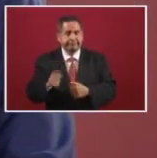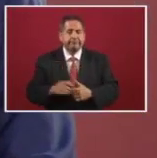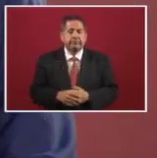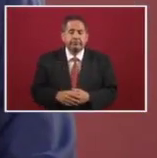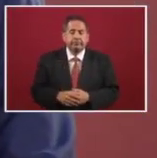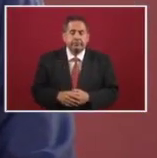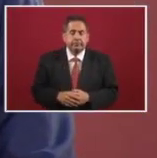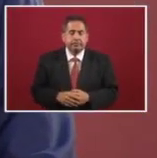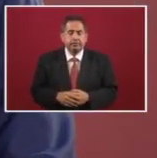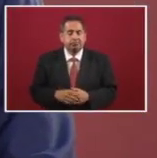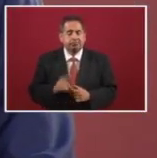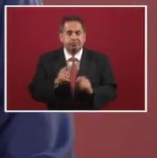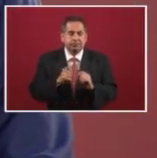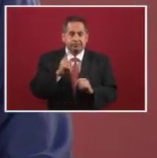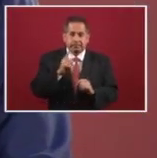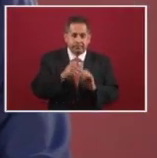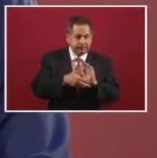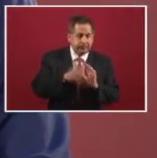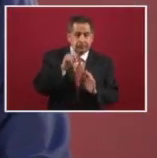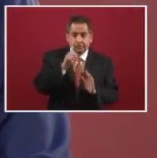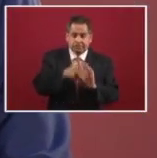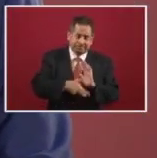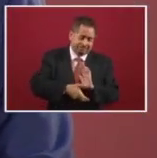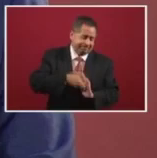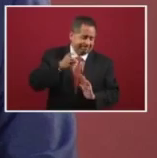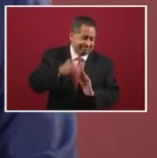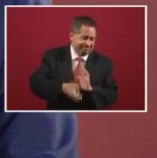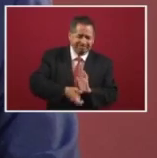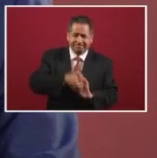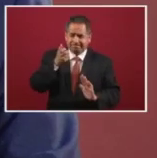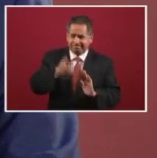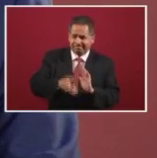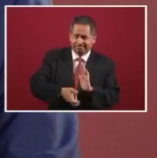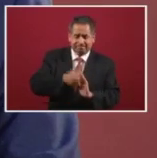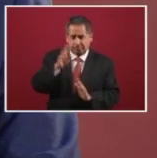de sobreexplotación de los acuíferos.